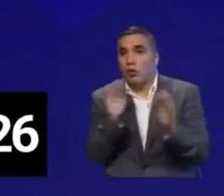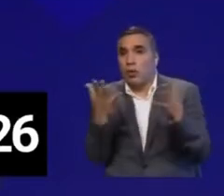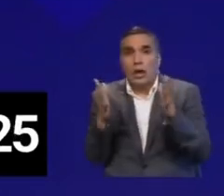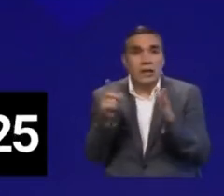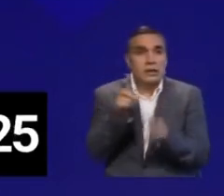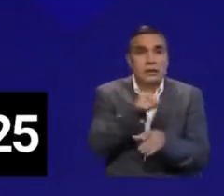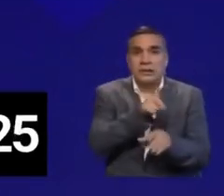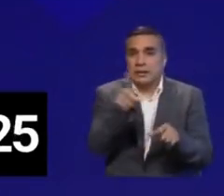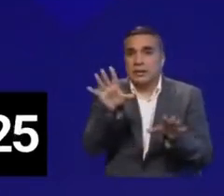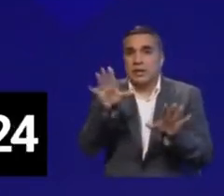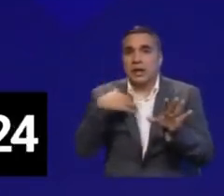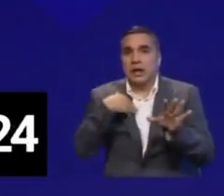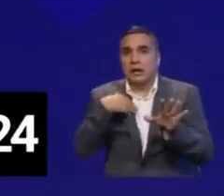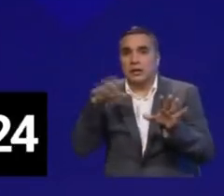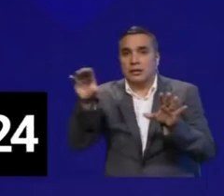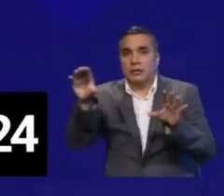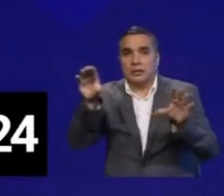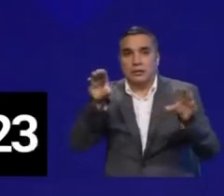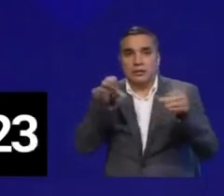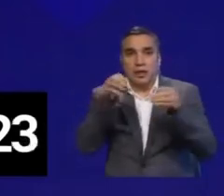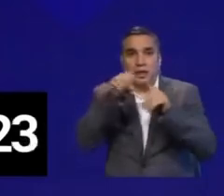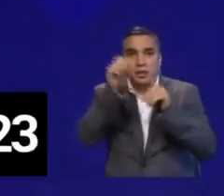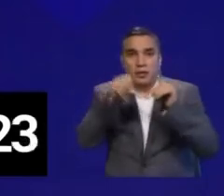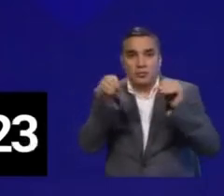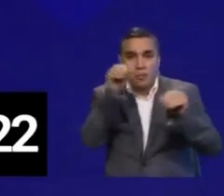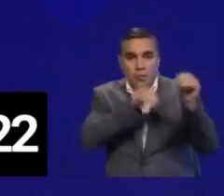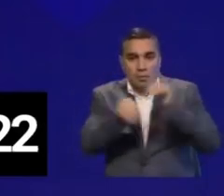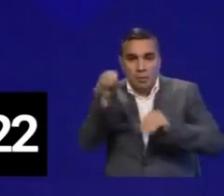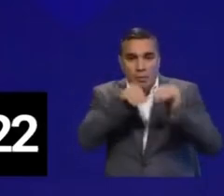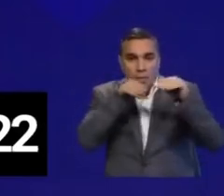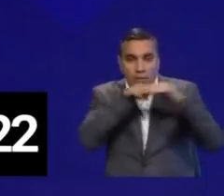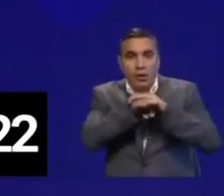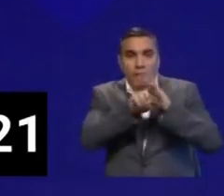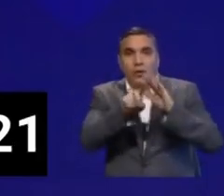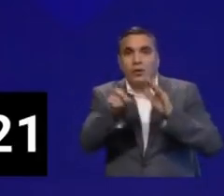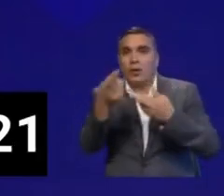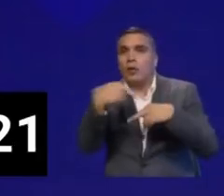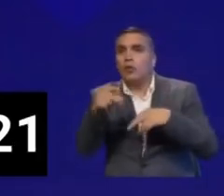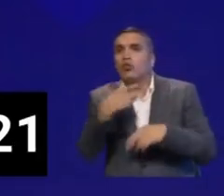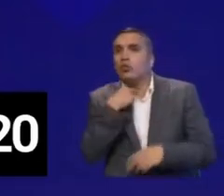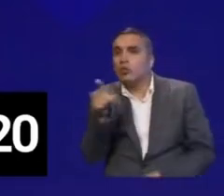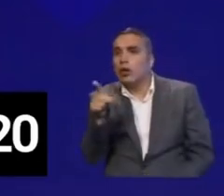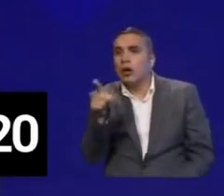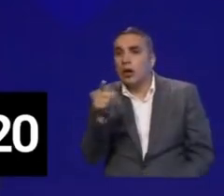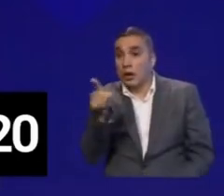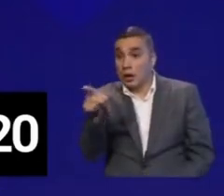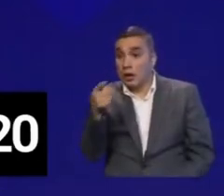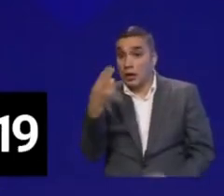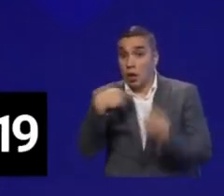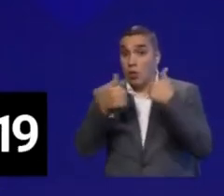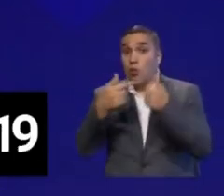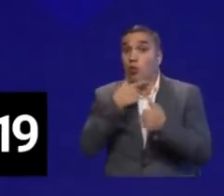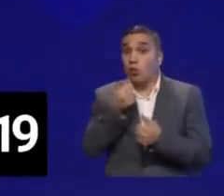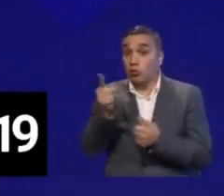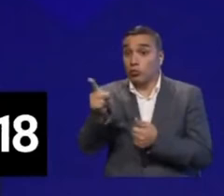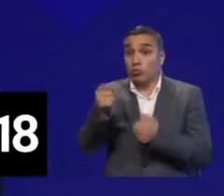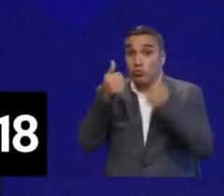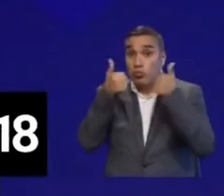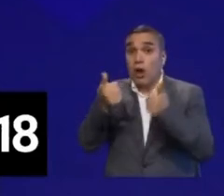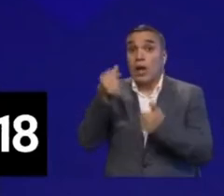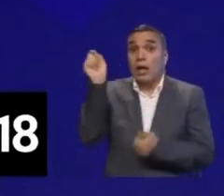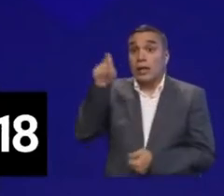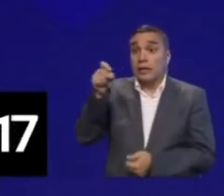todo, puestos de trabajo entre 20 y 30 años, y una base de datos de emprendimientos. ¿Y qué vamos a hacer entonces? Si un emprendimiento